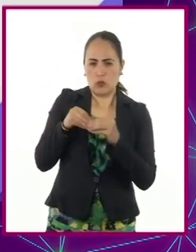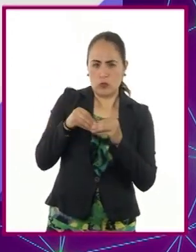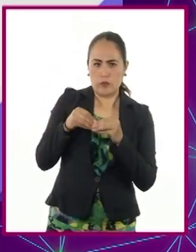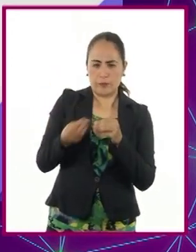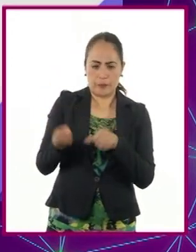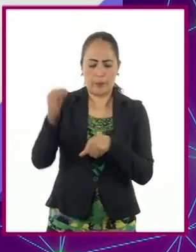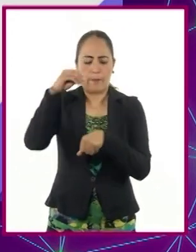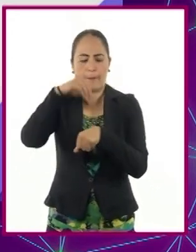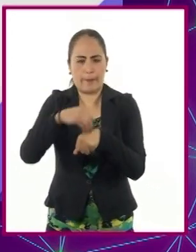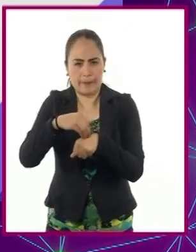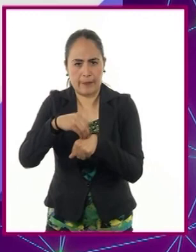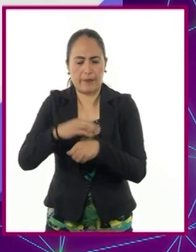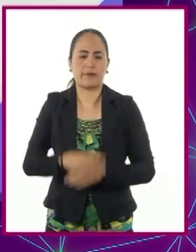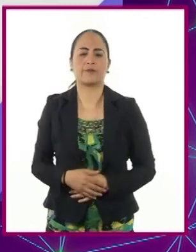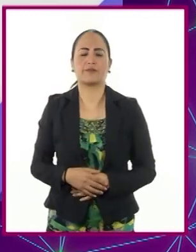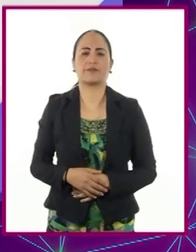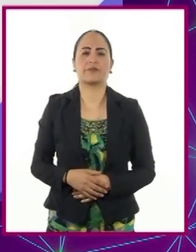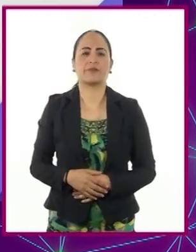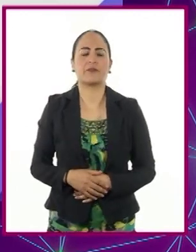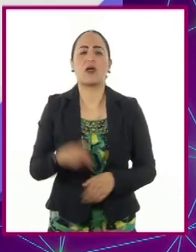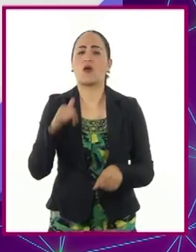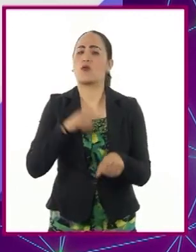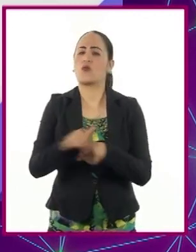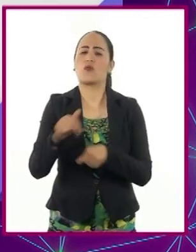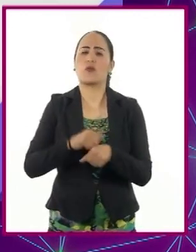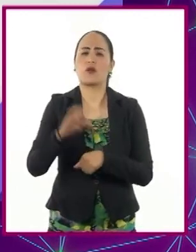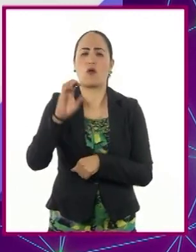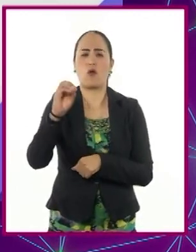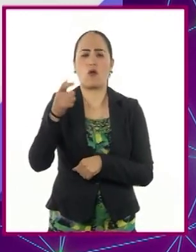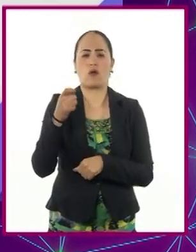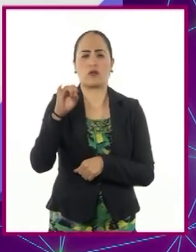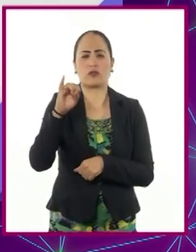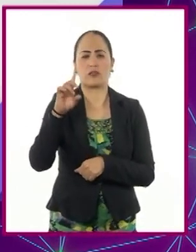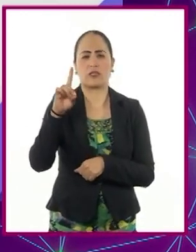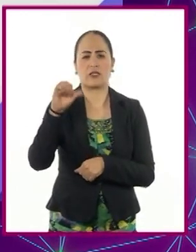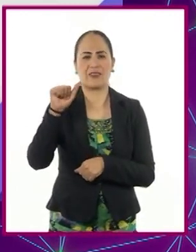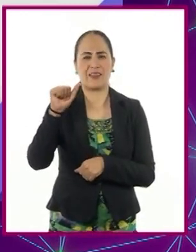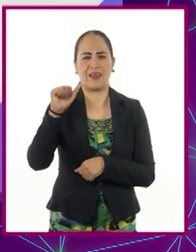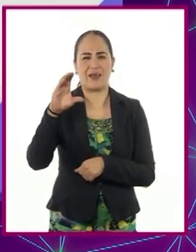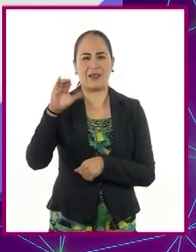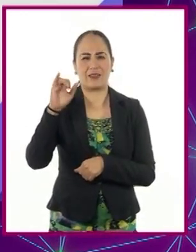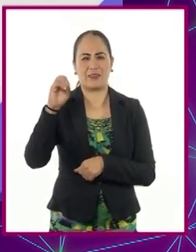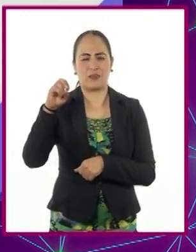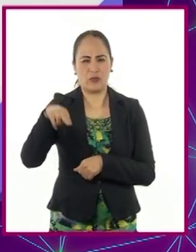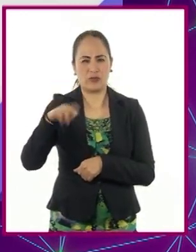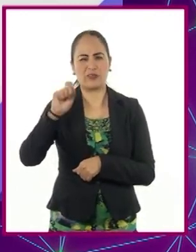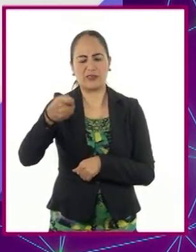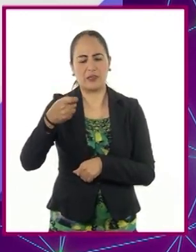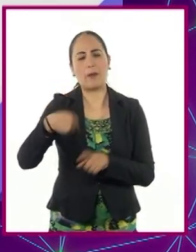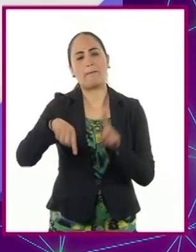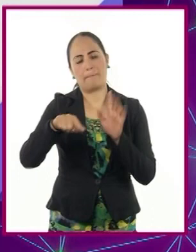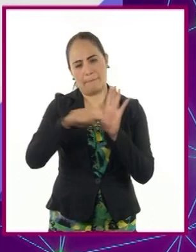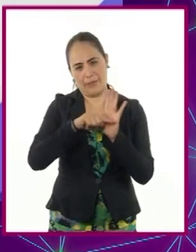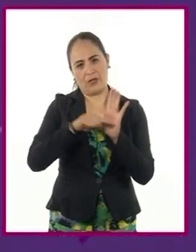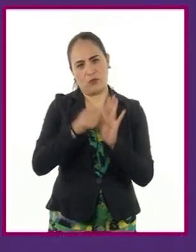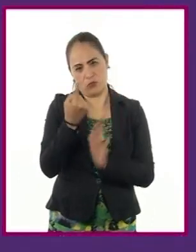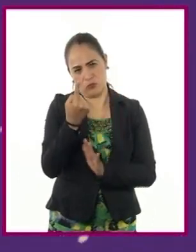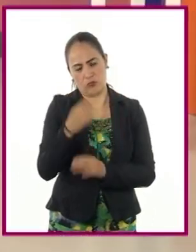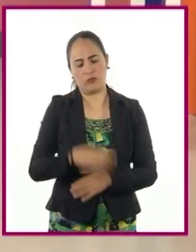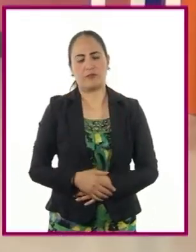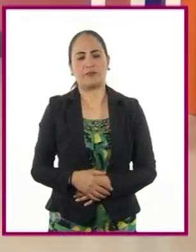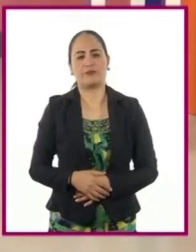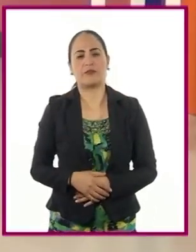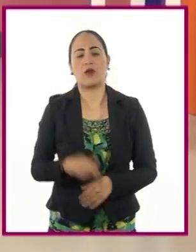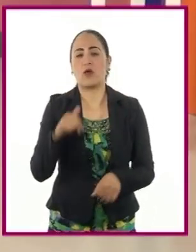un electrón. ¿Cuál es su número de oxidación? Así es, -1. El número